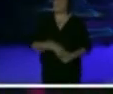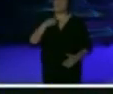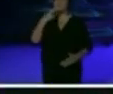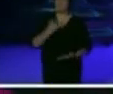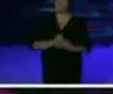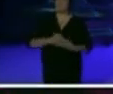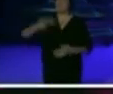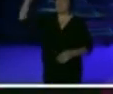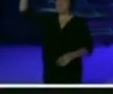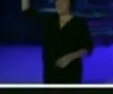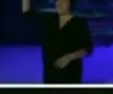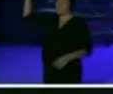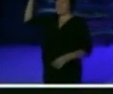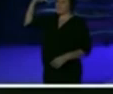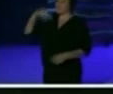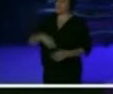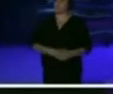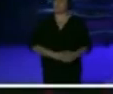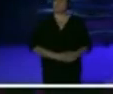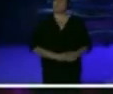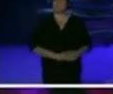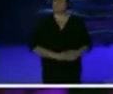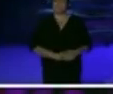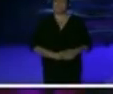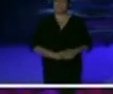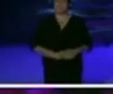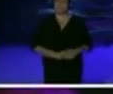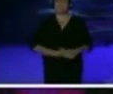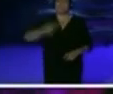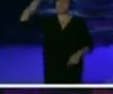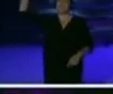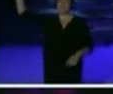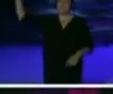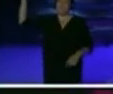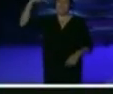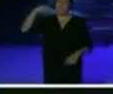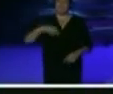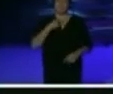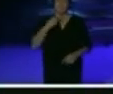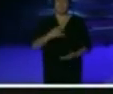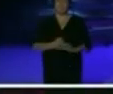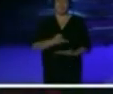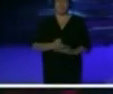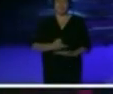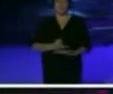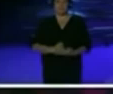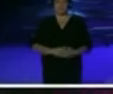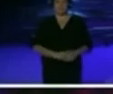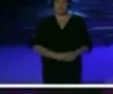Aquí me ves. Aquí me ves.